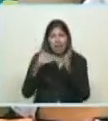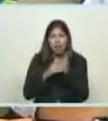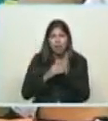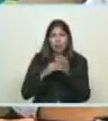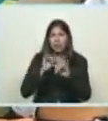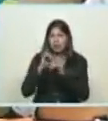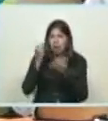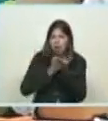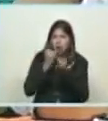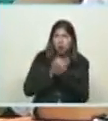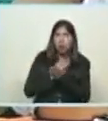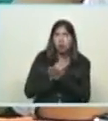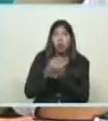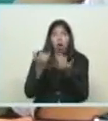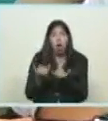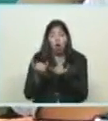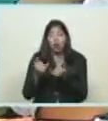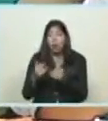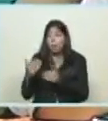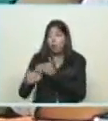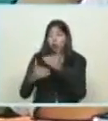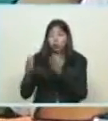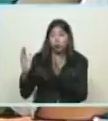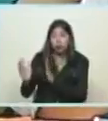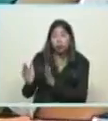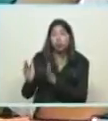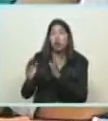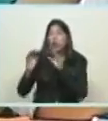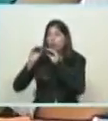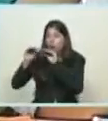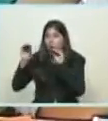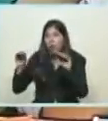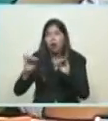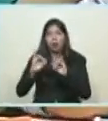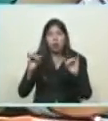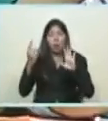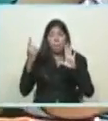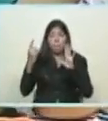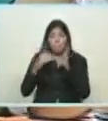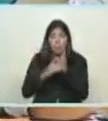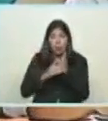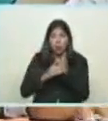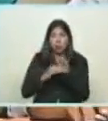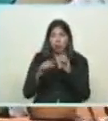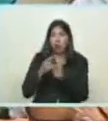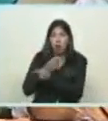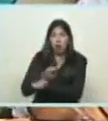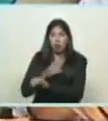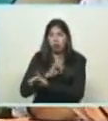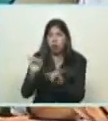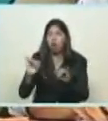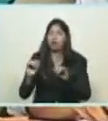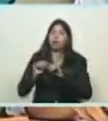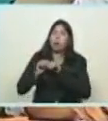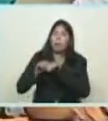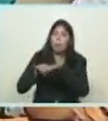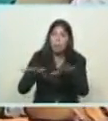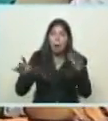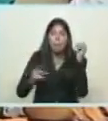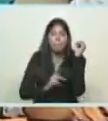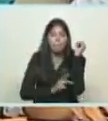de formación. Esas 1000 promotoras ya están desplegadas en cada una de nuestras